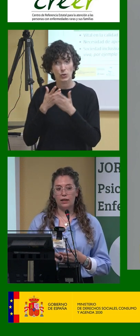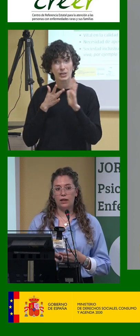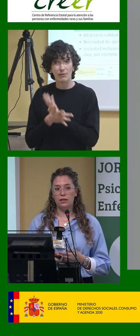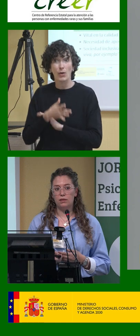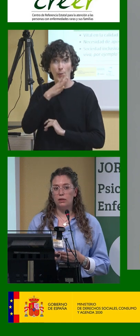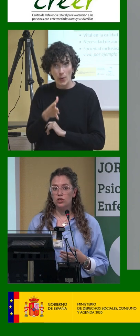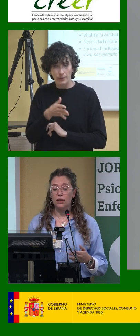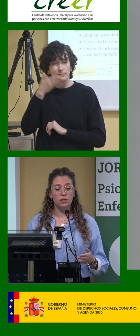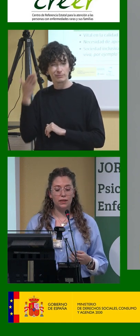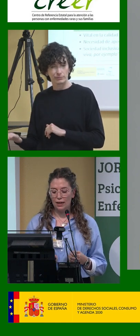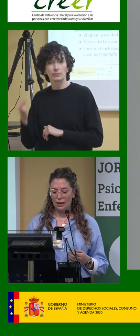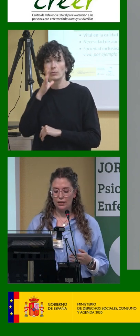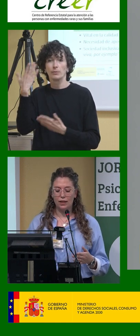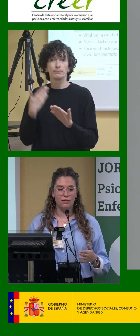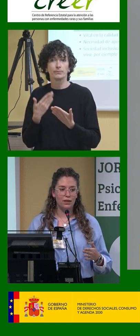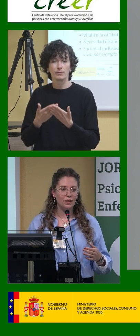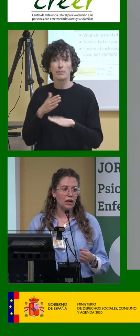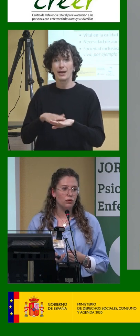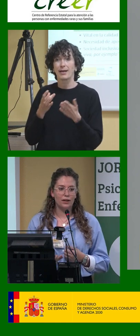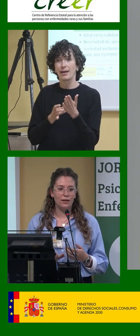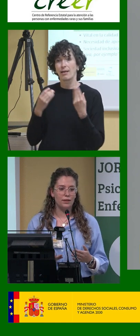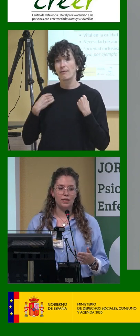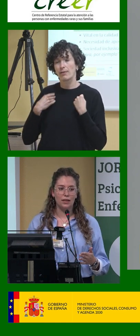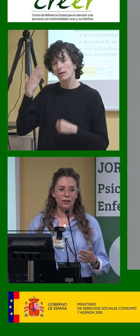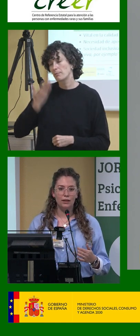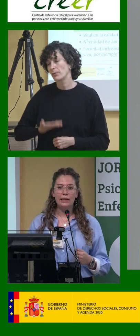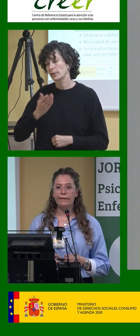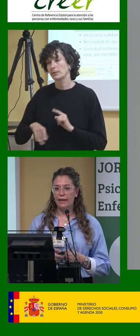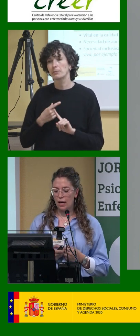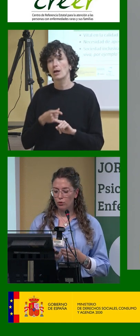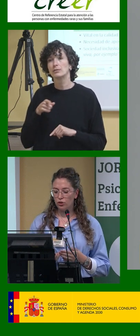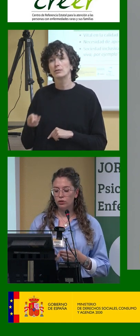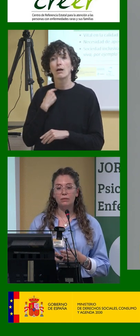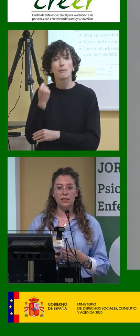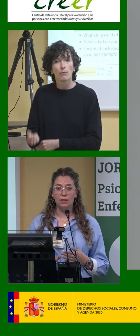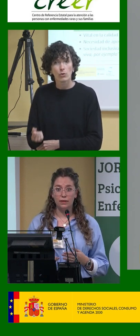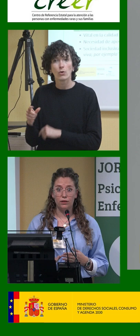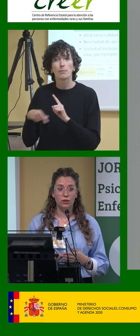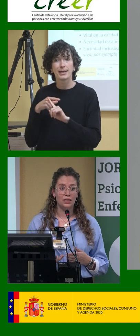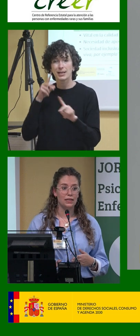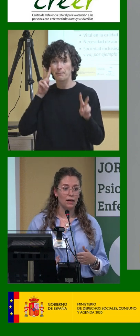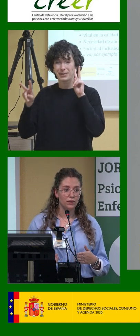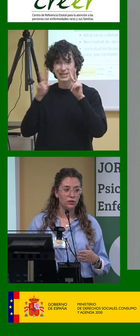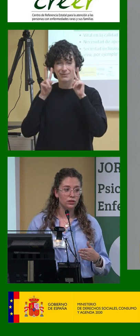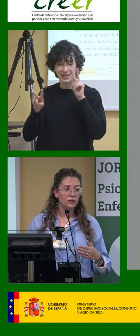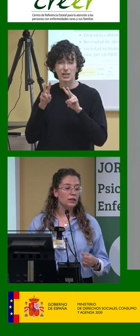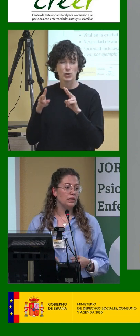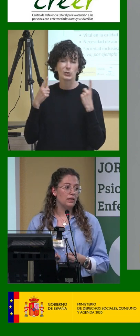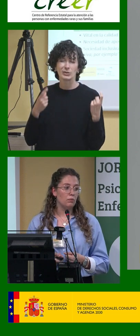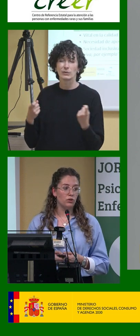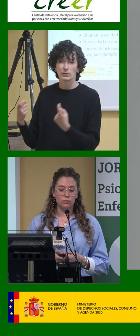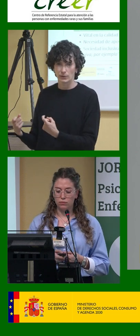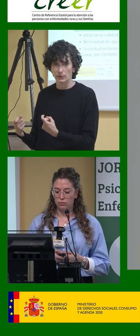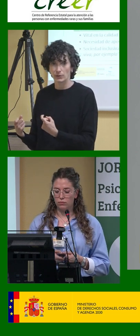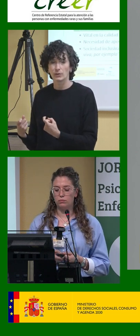ya que se demuestra que es vital en la calidad de vida y que hay una gran necesidad de apoyo y visibilización en este ámbito, y